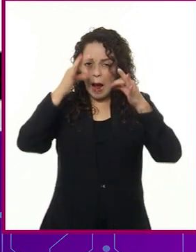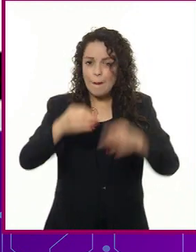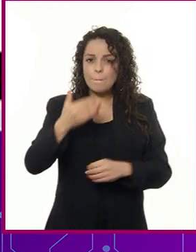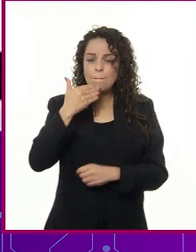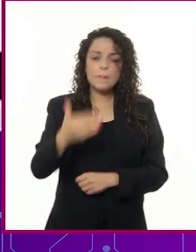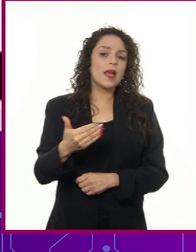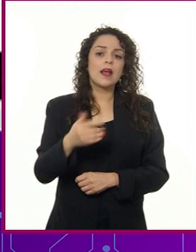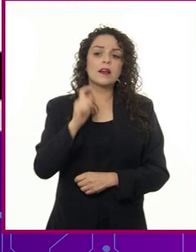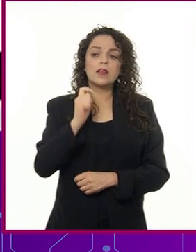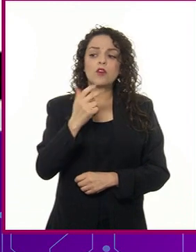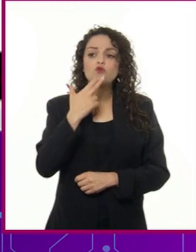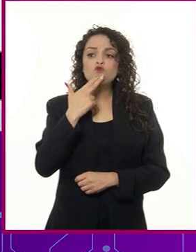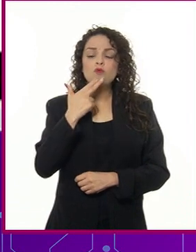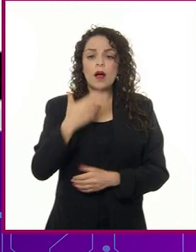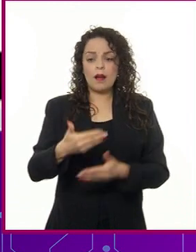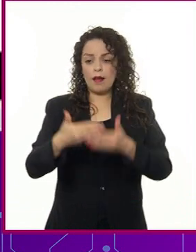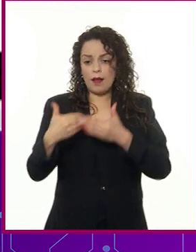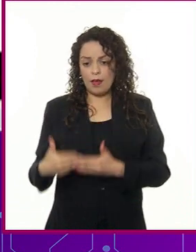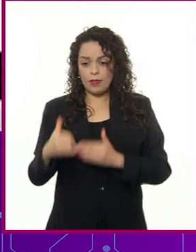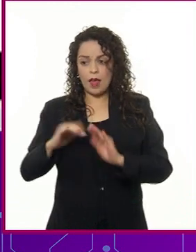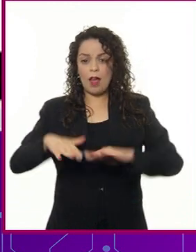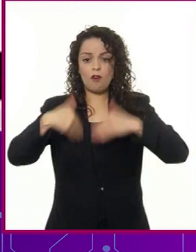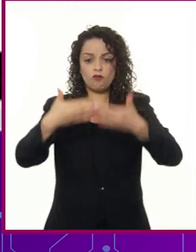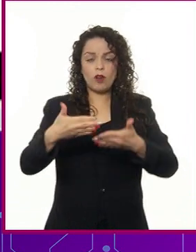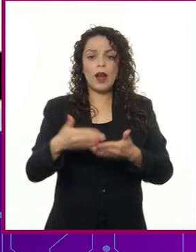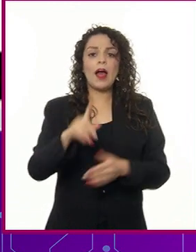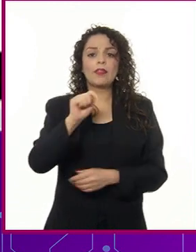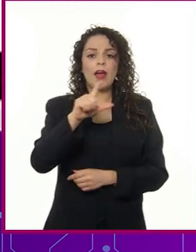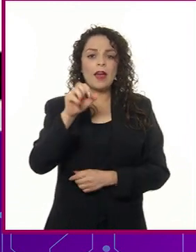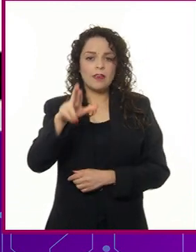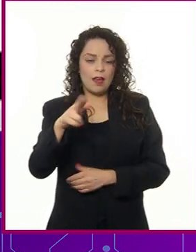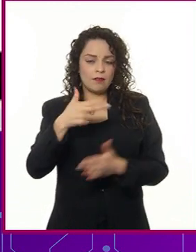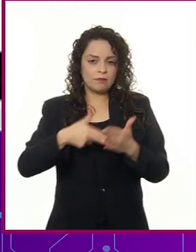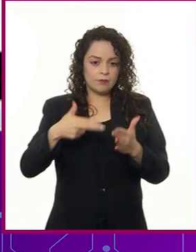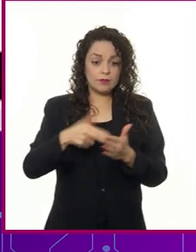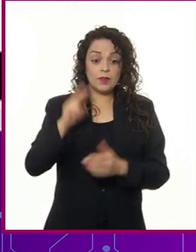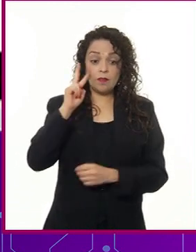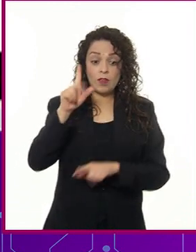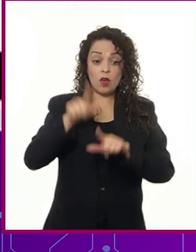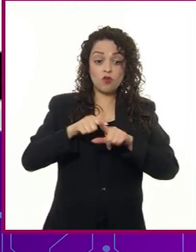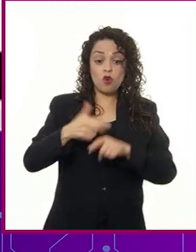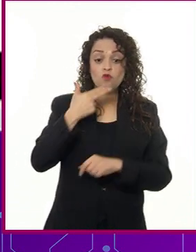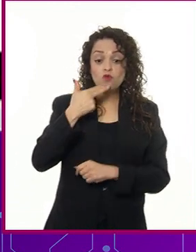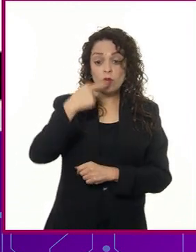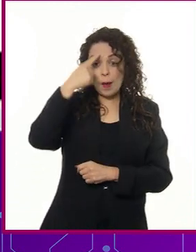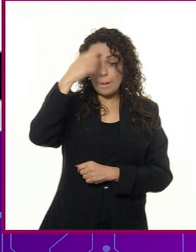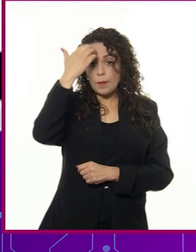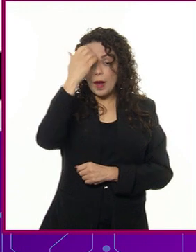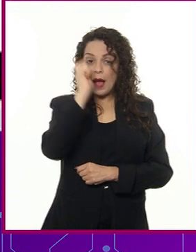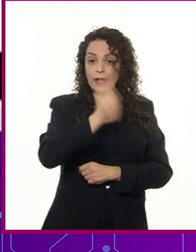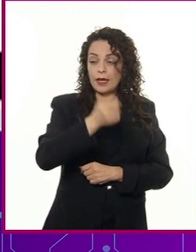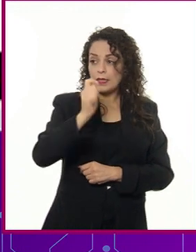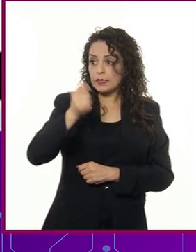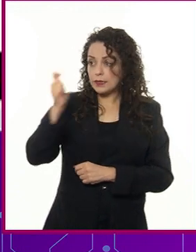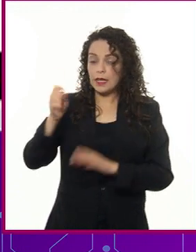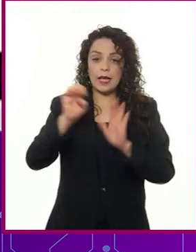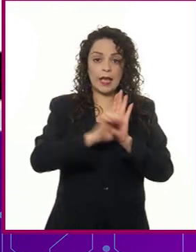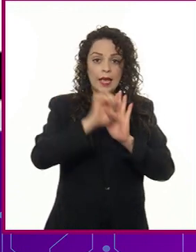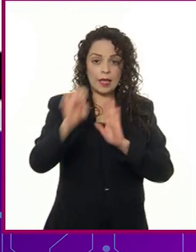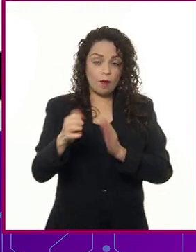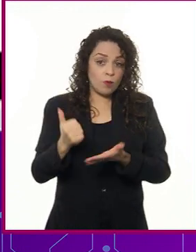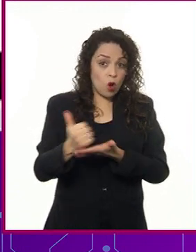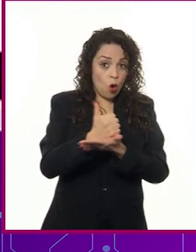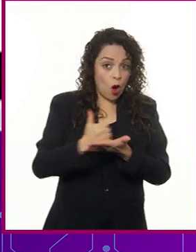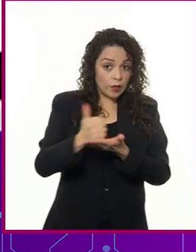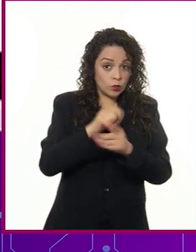funcionamiento dentro y fuera del taller. Visualizamos los colores que identifican cada señal. Por ejemplo, los